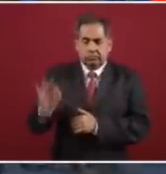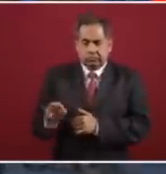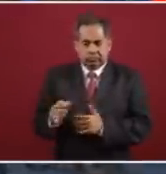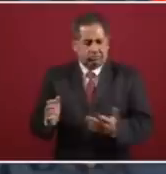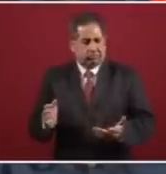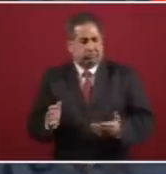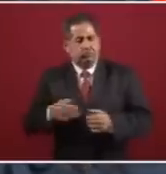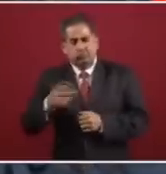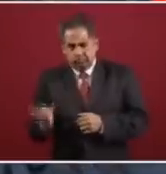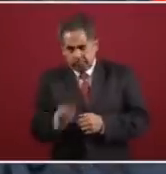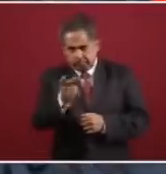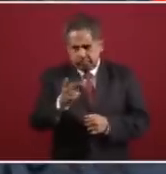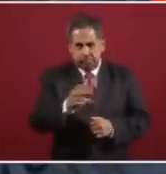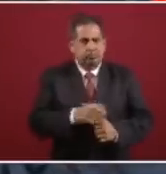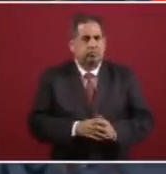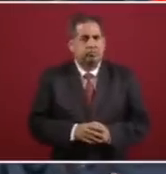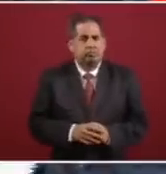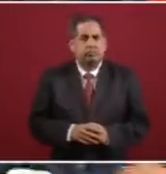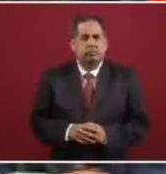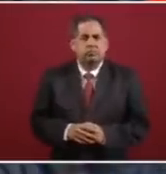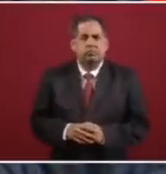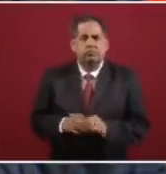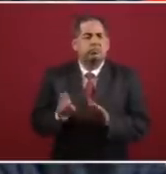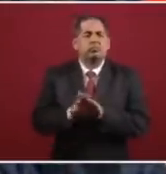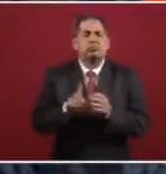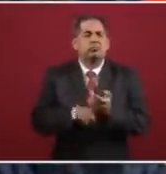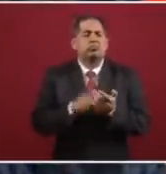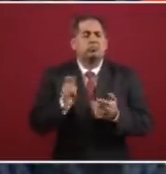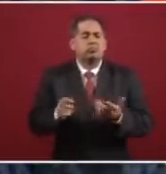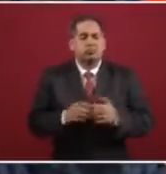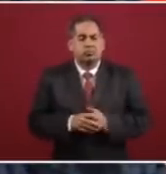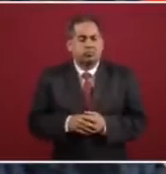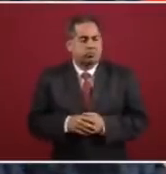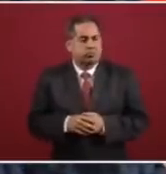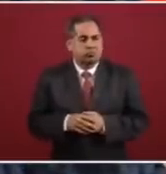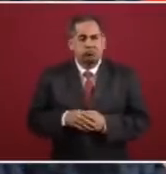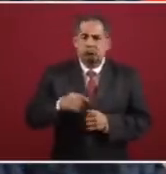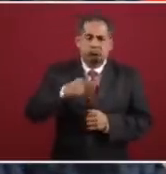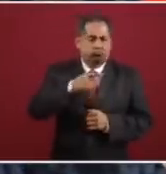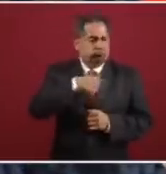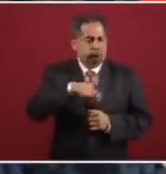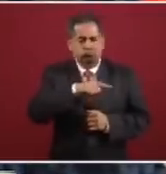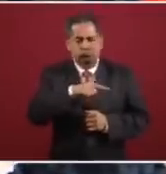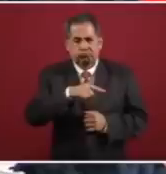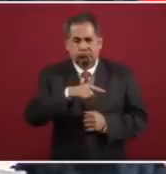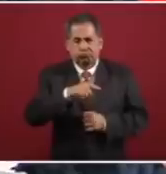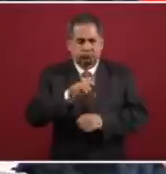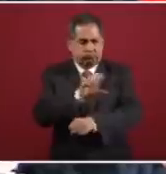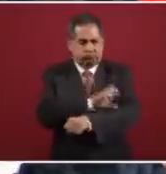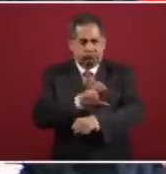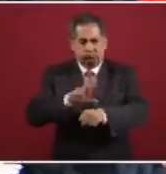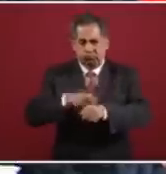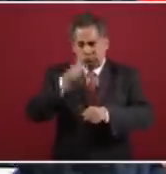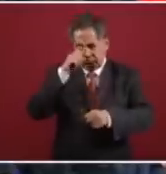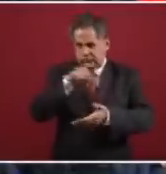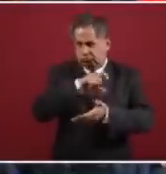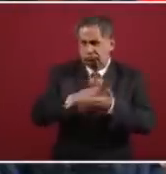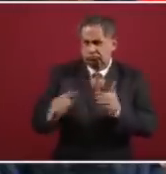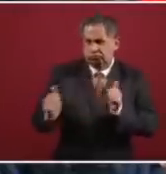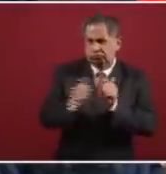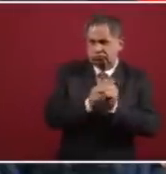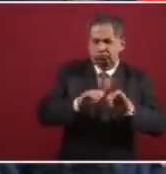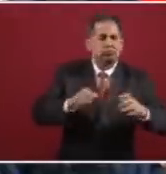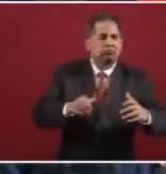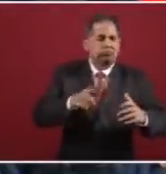presidente, ¿qué tanta influencia tienen todavía los coordinadores de adquisiciones de bienes